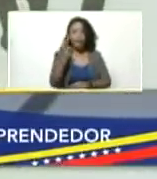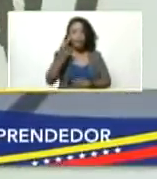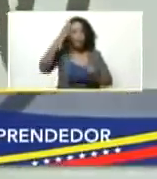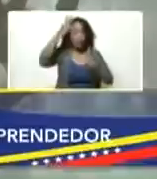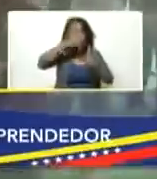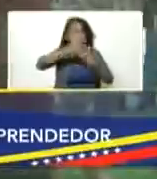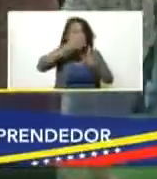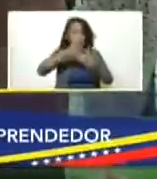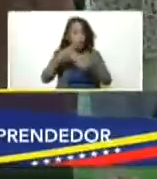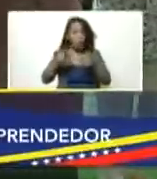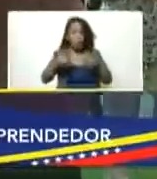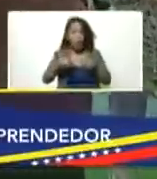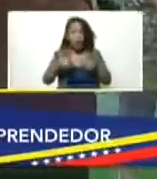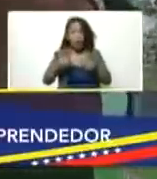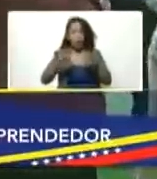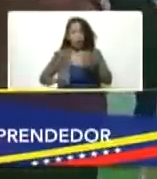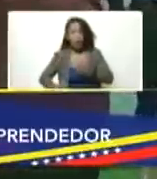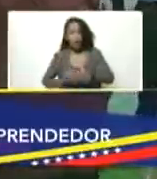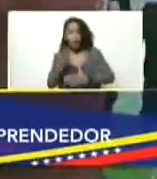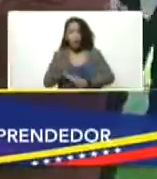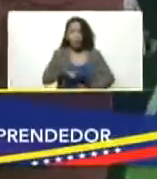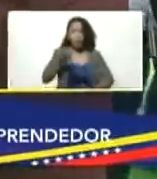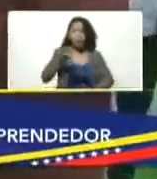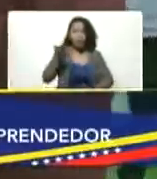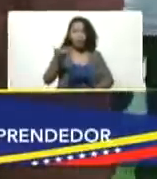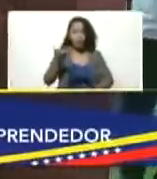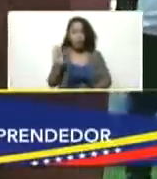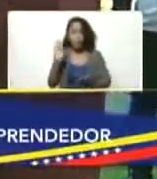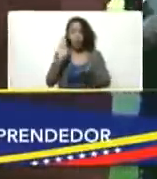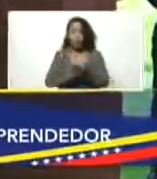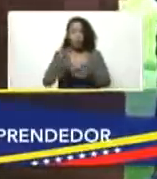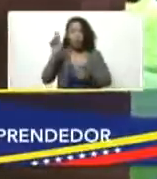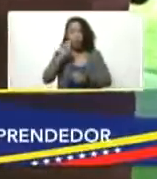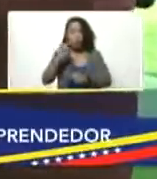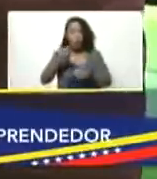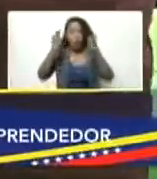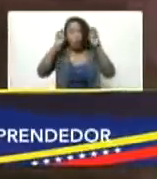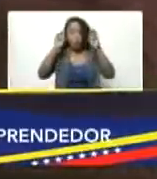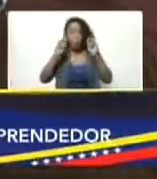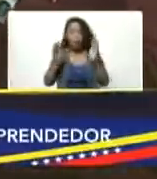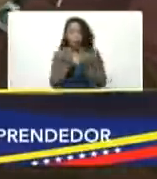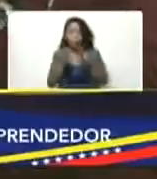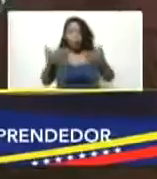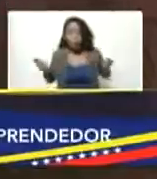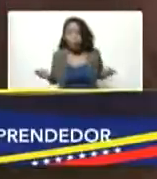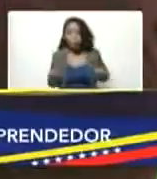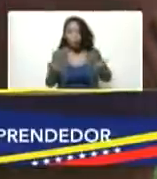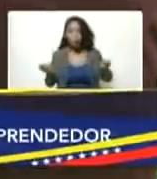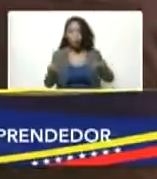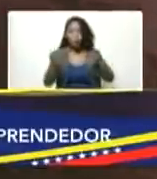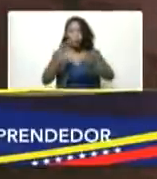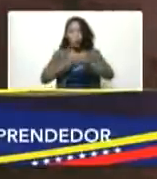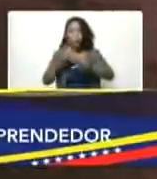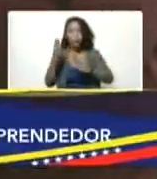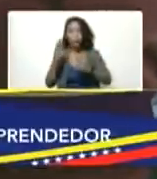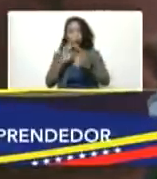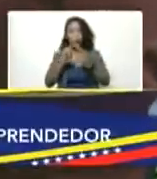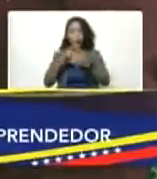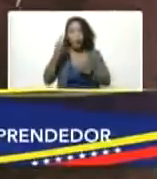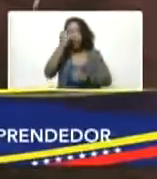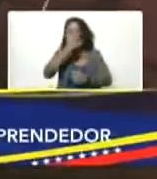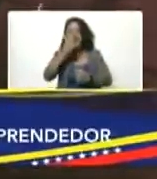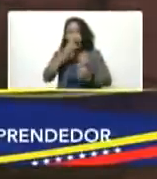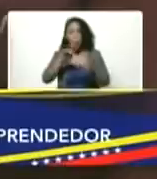paso fundamental y lo estamos aplicando, Cindy, utilizando conceptos innovadores. María, porque el conocimiento de África para el mundo,